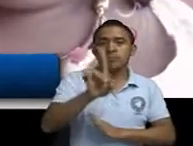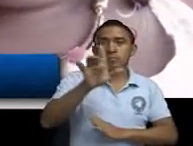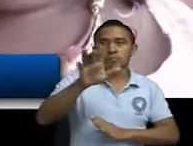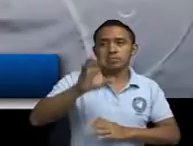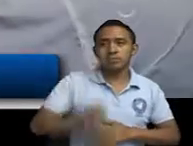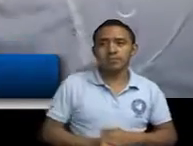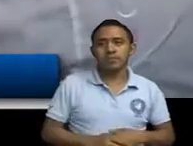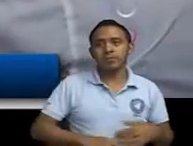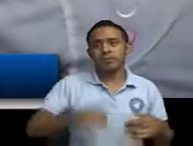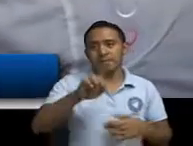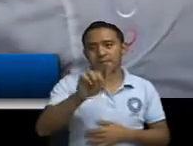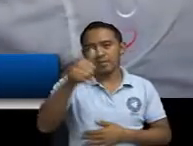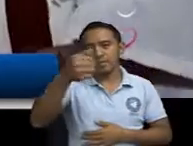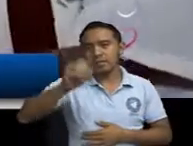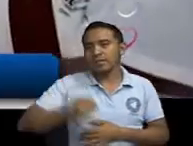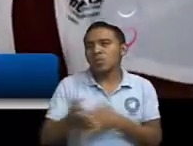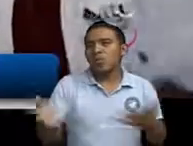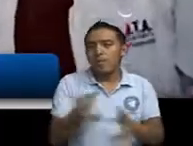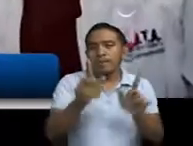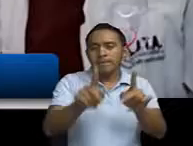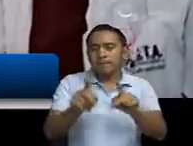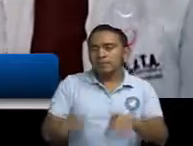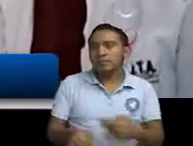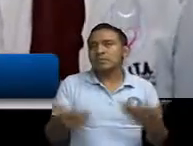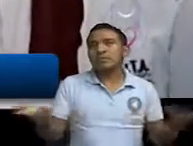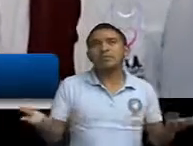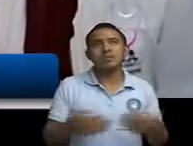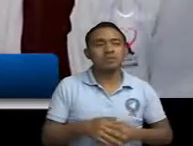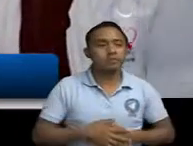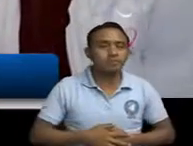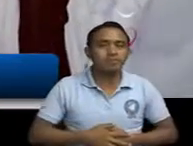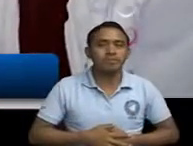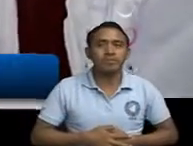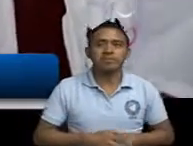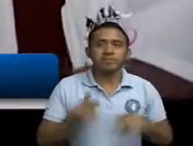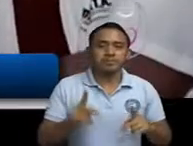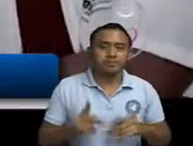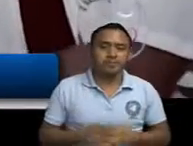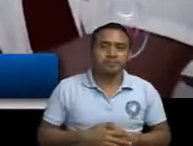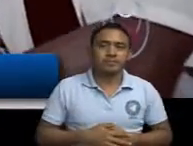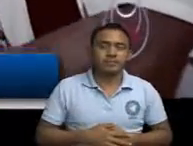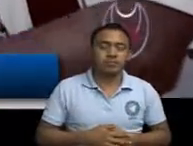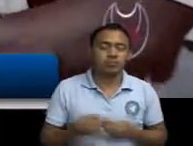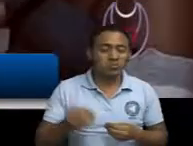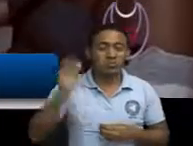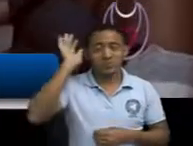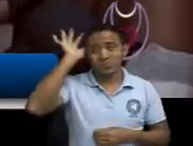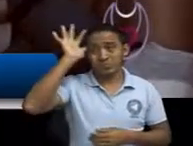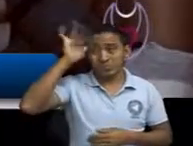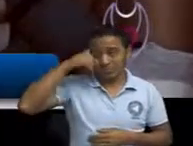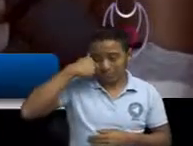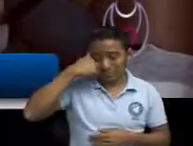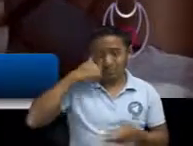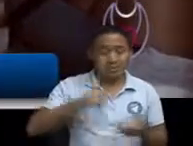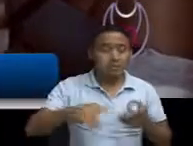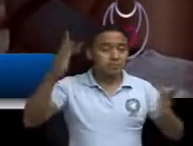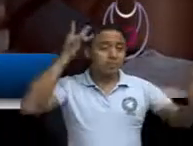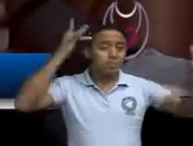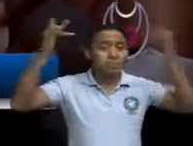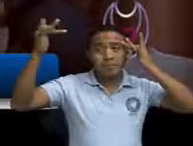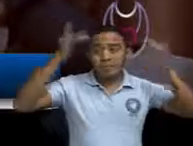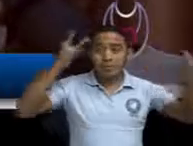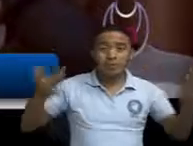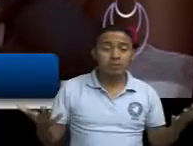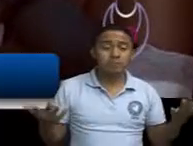a 160. ¿Cómo es la actitud de esas personas, licenciada? La gente se entristece, se preocupa, porque nosotros